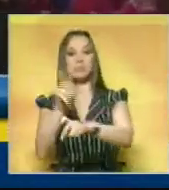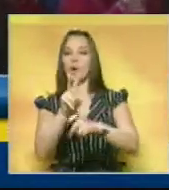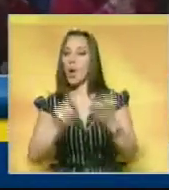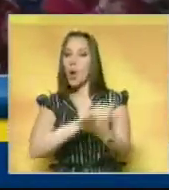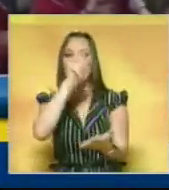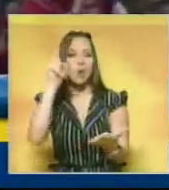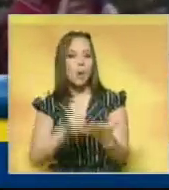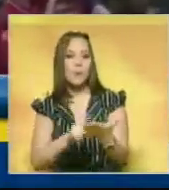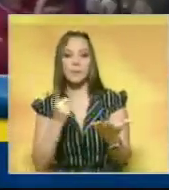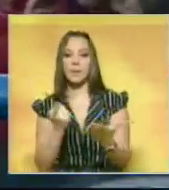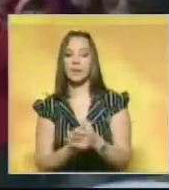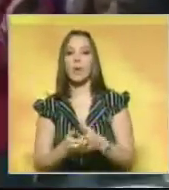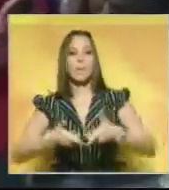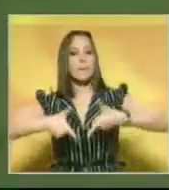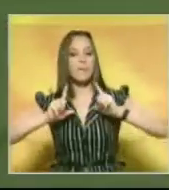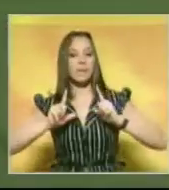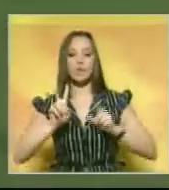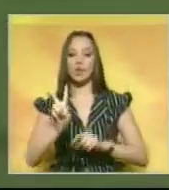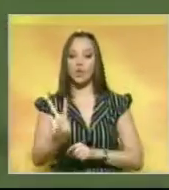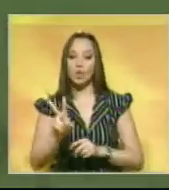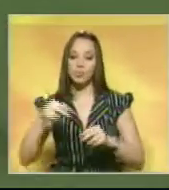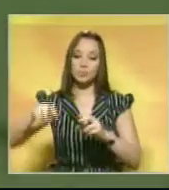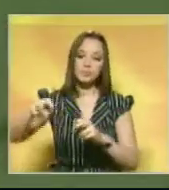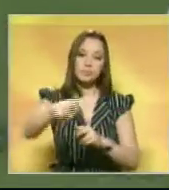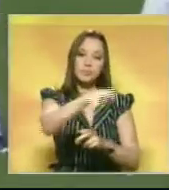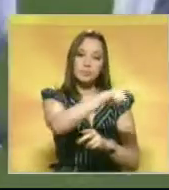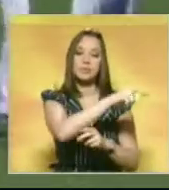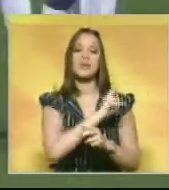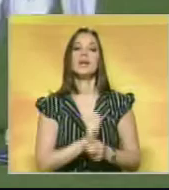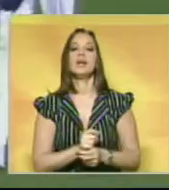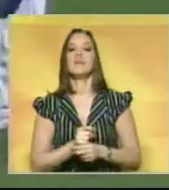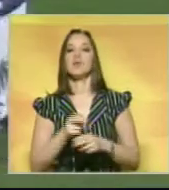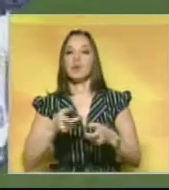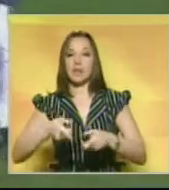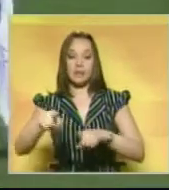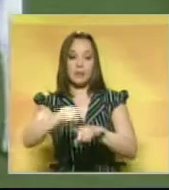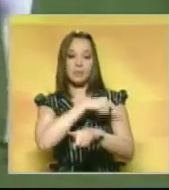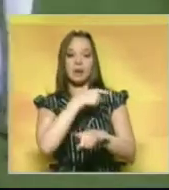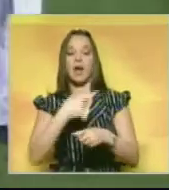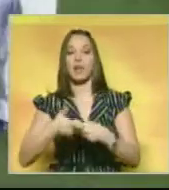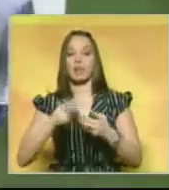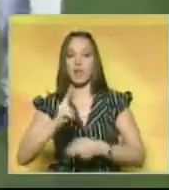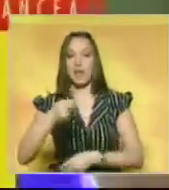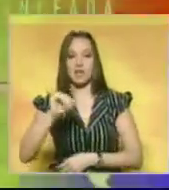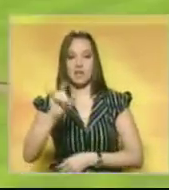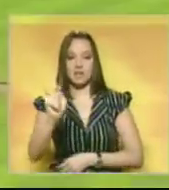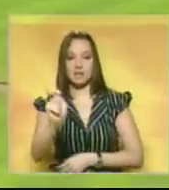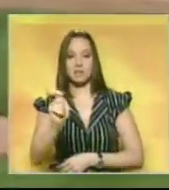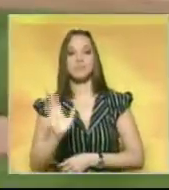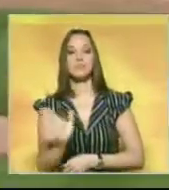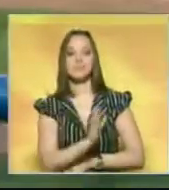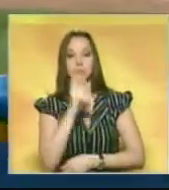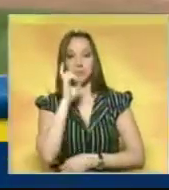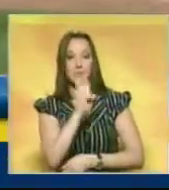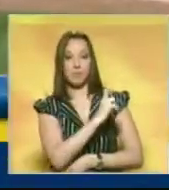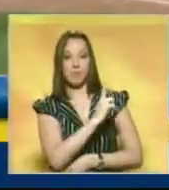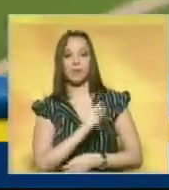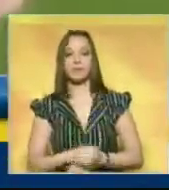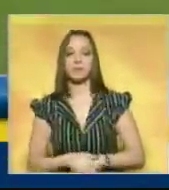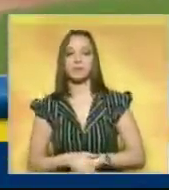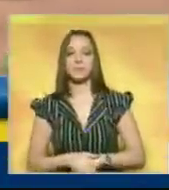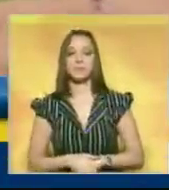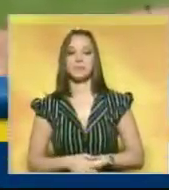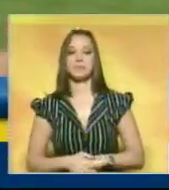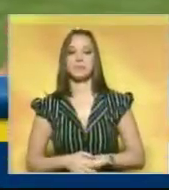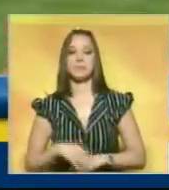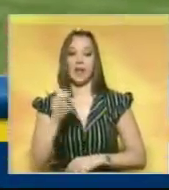permitió 2 indiscutibles. Luis Balbuena se fue de 3-1 con un doblete, una anotada y un pasaporte. Nos vamos al Comerica Park en Detroit.